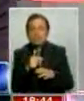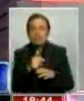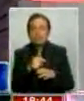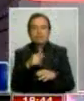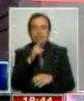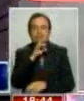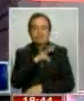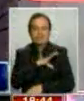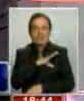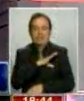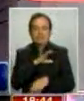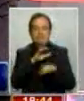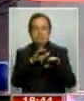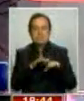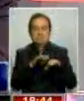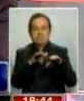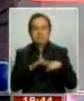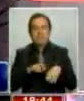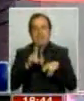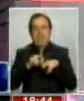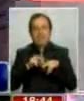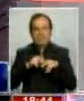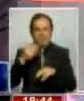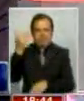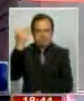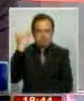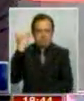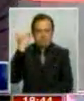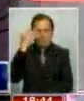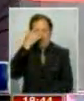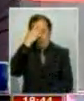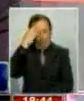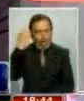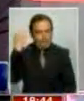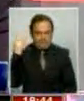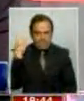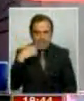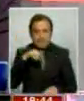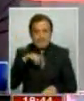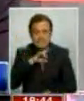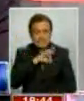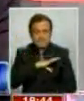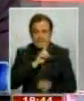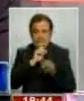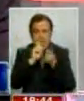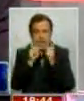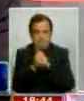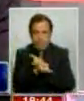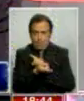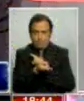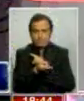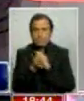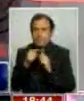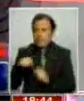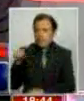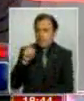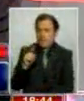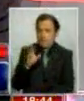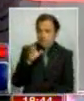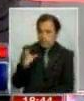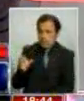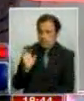que efectivamente nosotros hemos hecho sintonía con esas demandas, y que ven absolutamente plausible, que es que los que tienen más en el